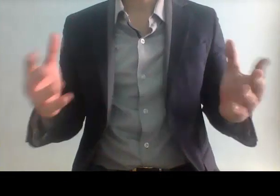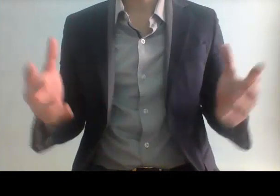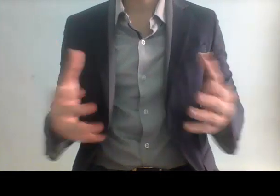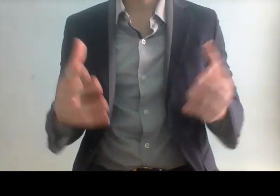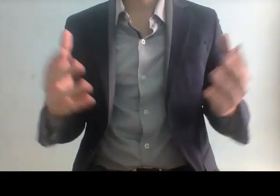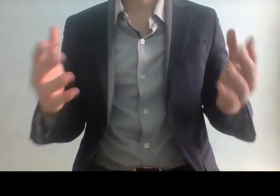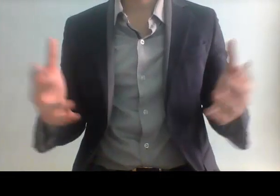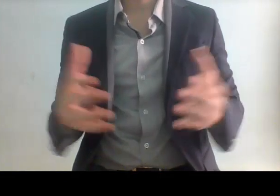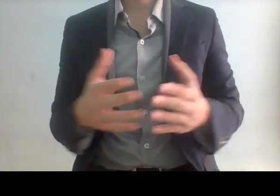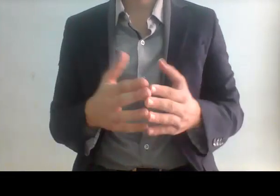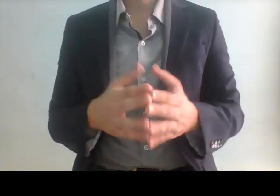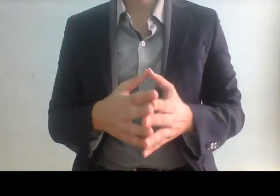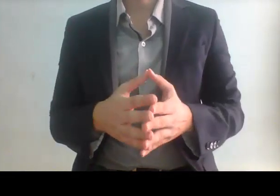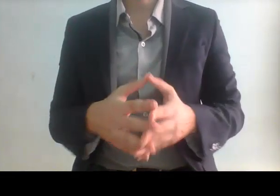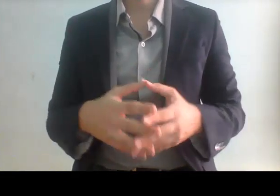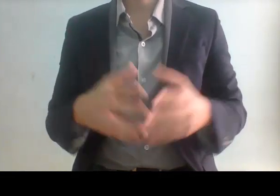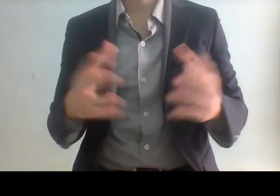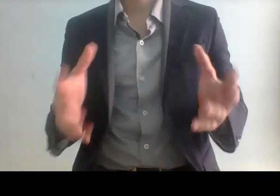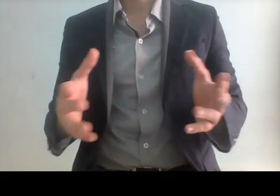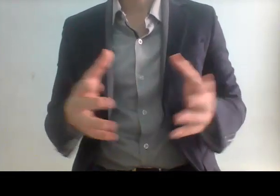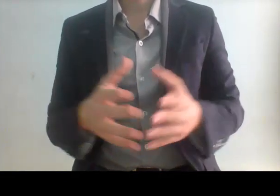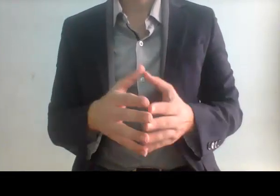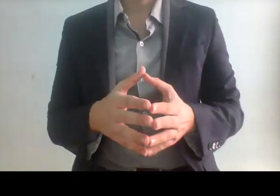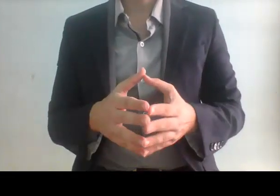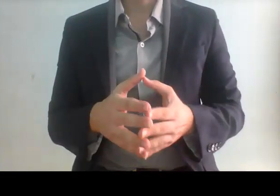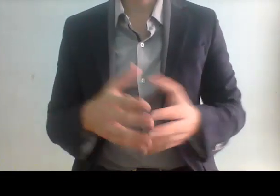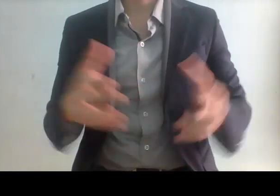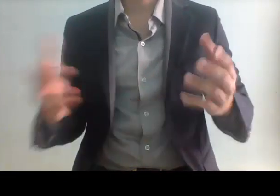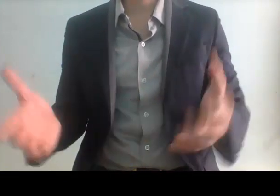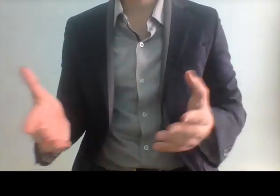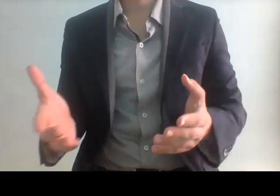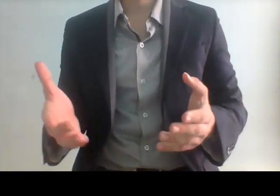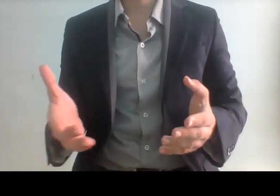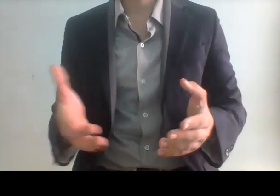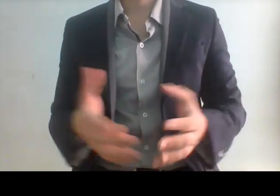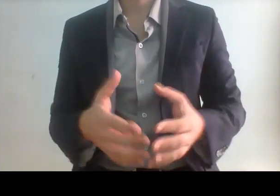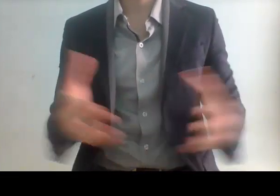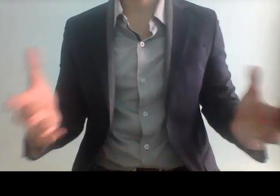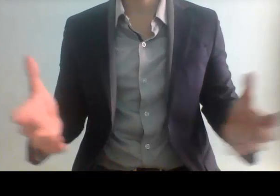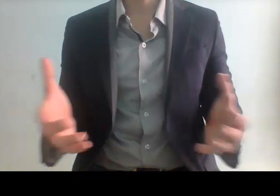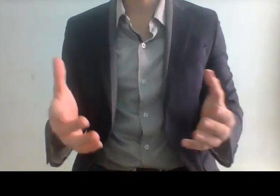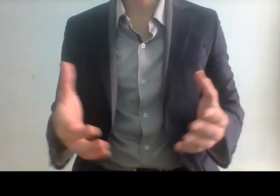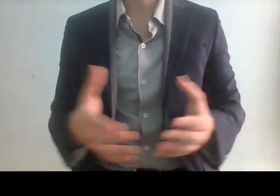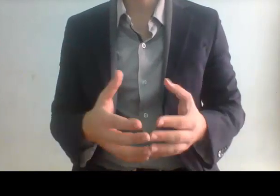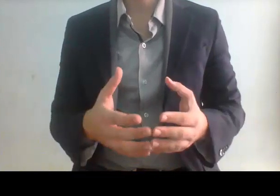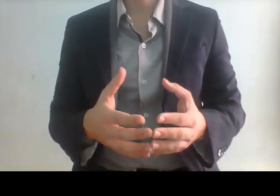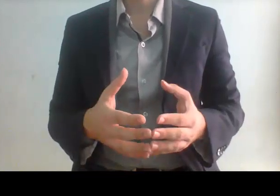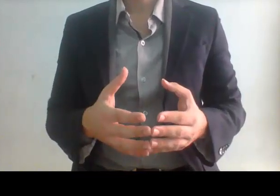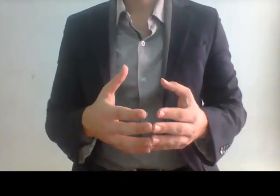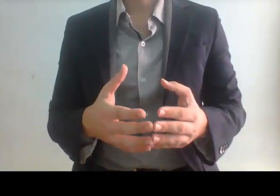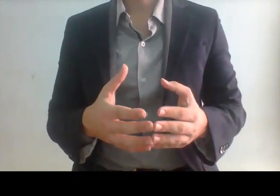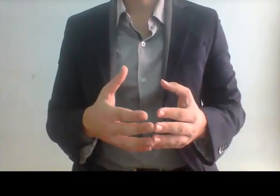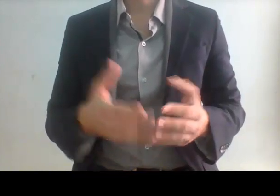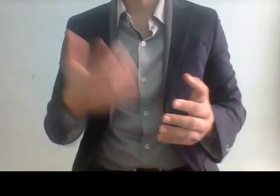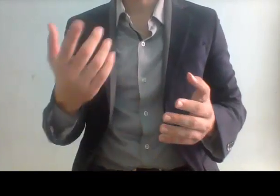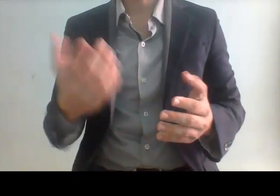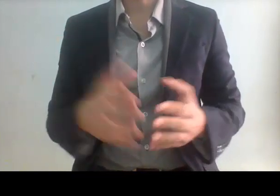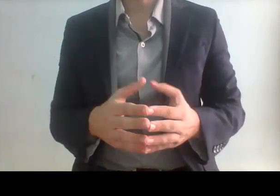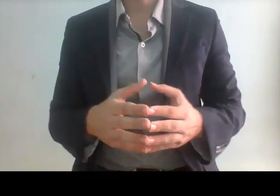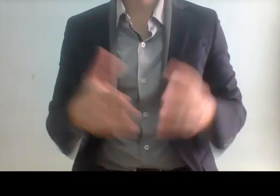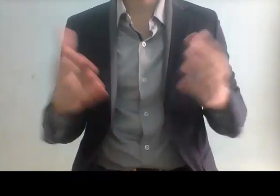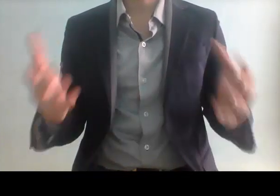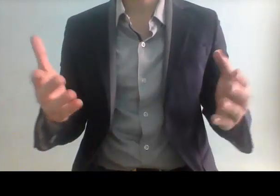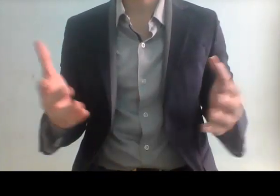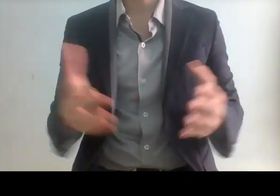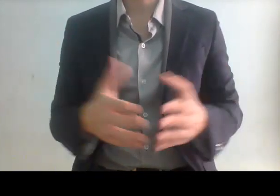pues dicen que no, que eso es malo porque va a destruir su economía. A ver, durante cerca de 16 años se les perdonaron impuestos, entonces creo que para un año